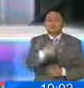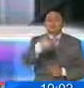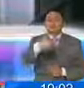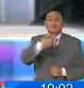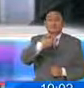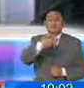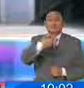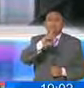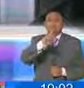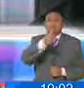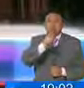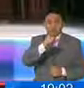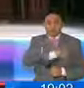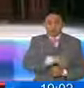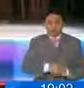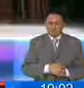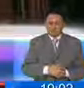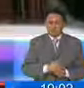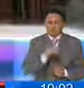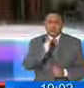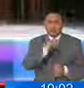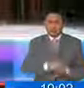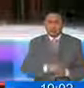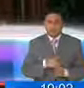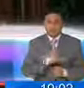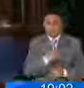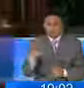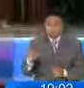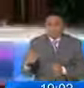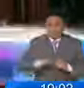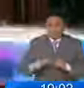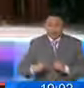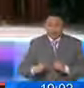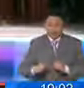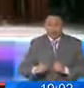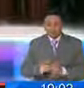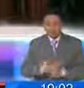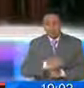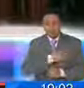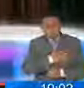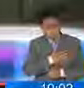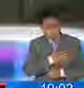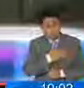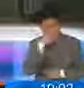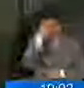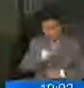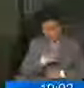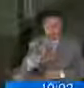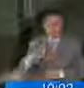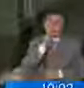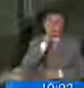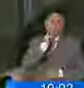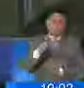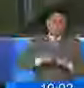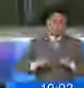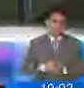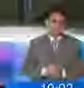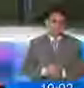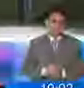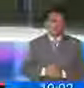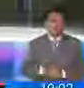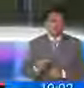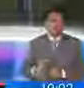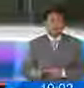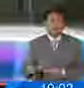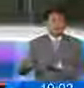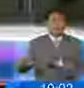como deficiente. Yo no quedo satisfecho con el trabajo. Creo que quedó debiendo mucho al país. Porque muchos trámites no se han dado la agilidad